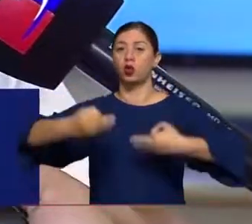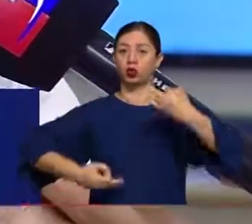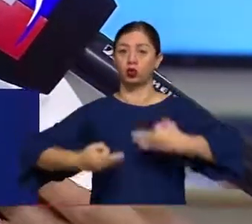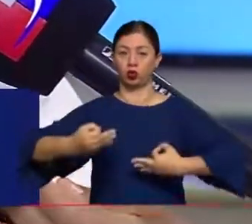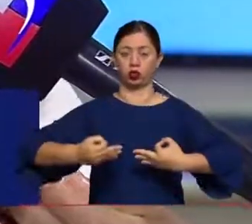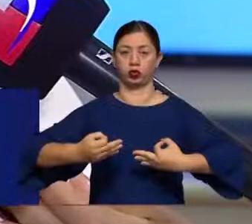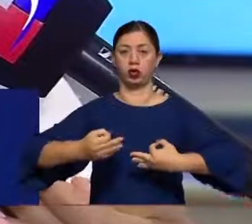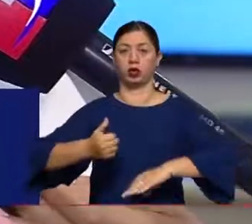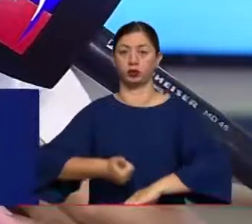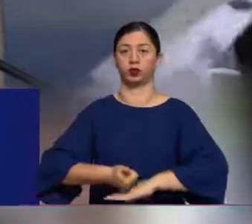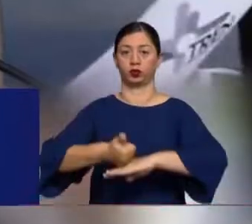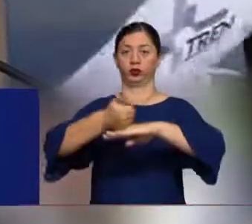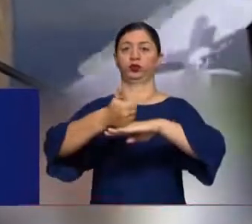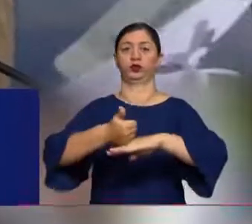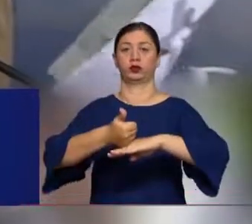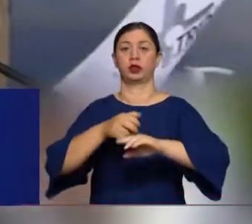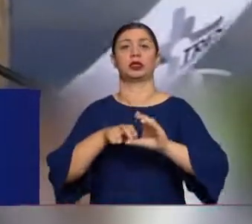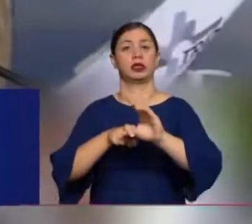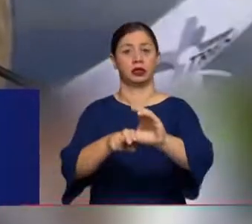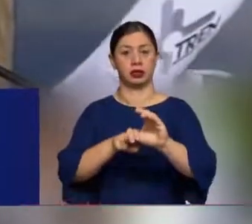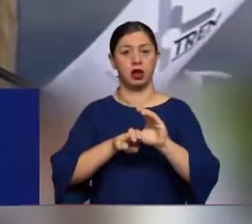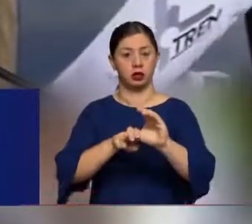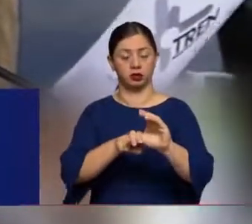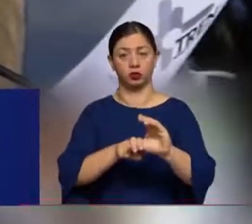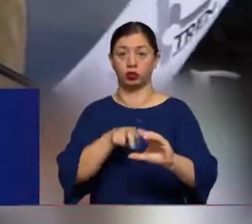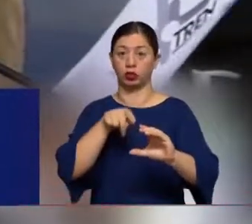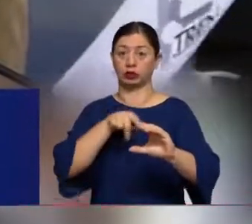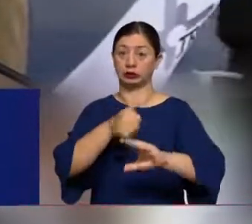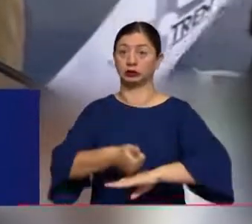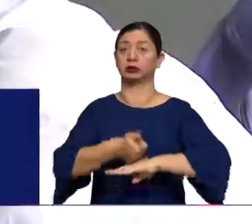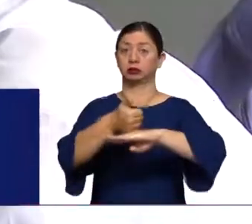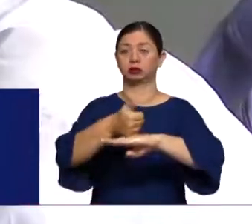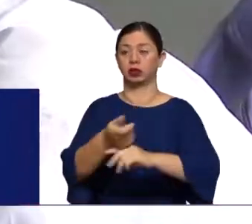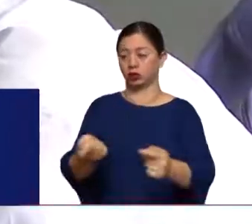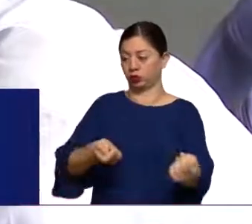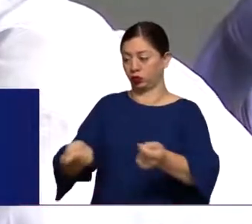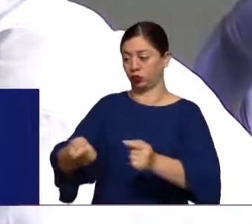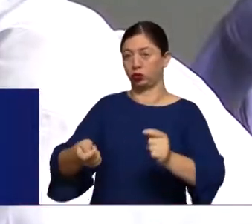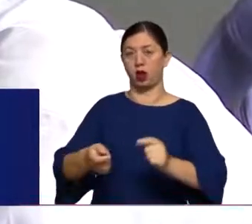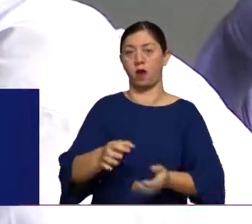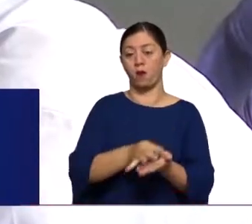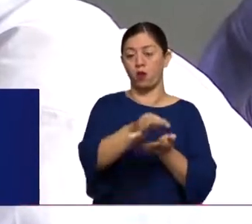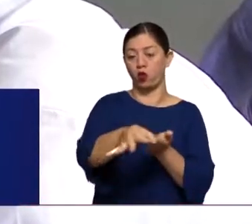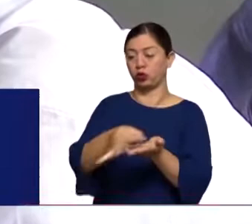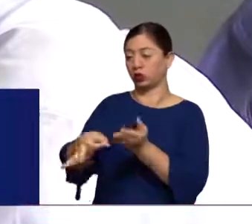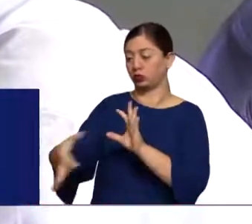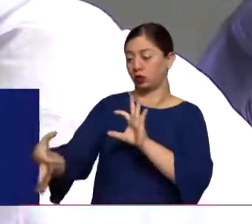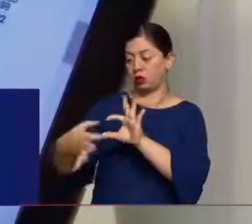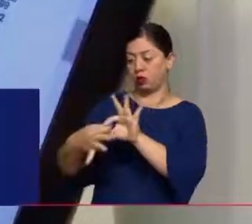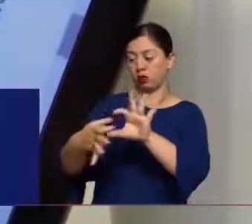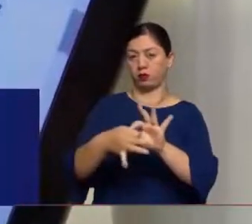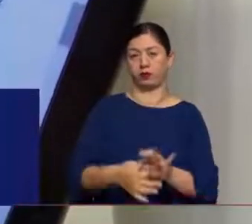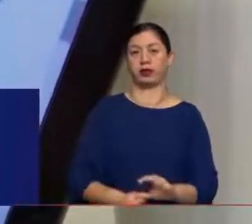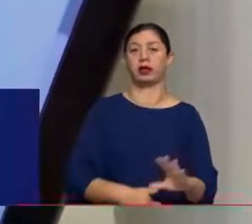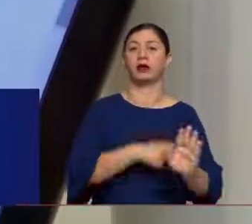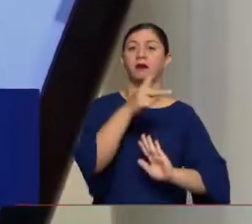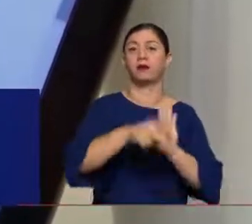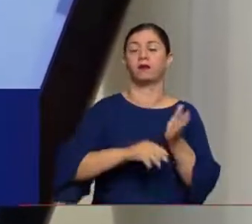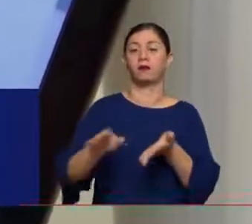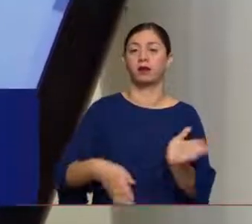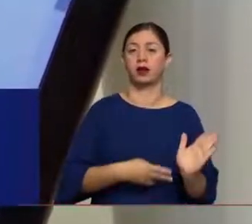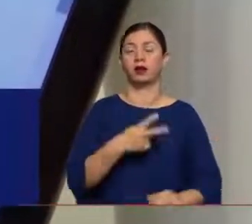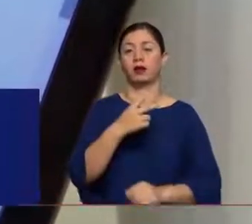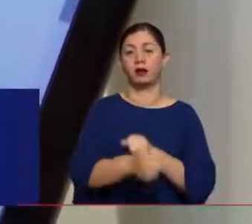autoridad Regional de transporte tema muy importante para articular los municipios segundo se aprueba el plan estratégico 2022